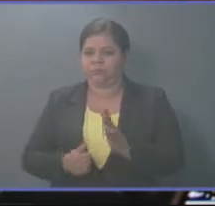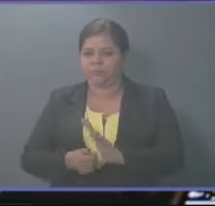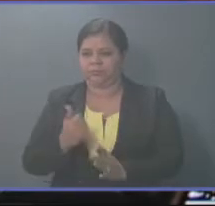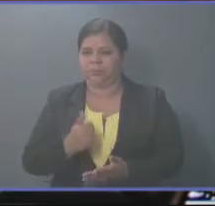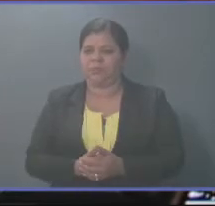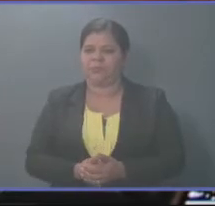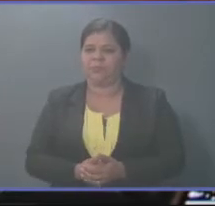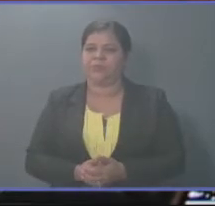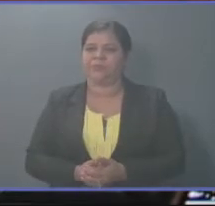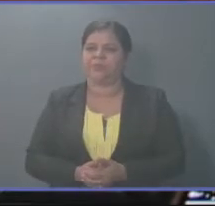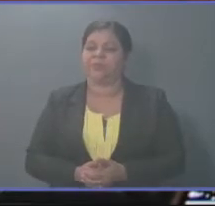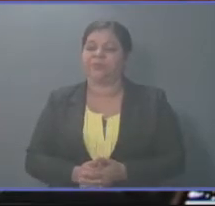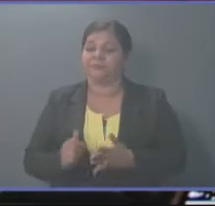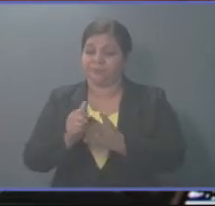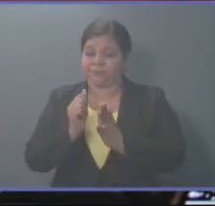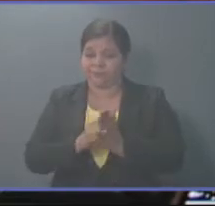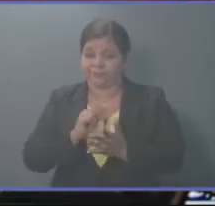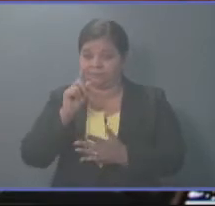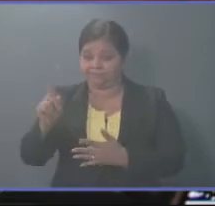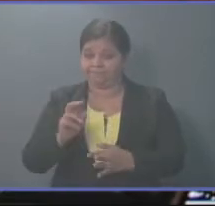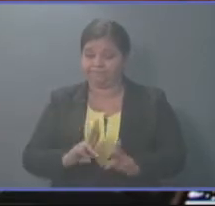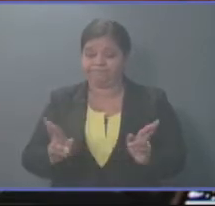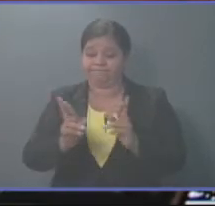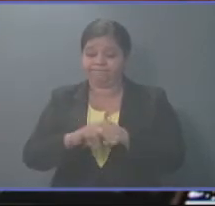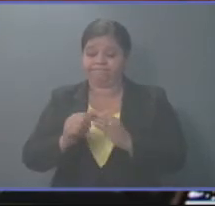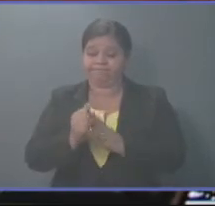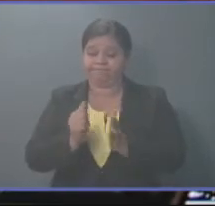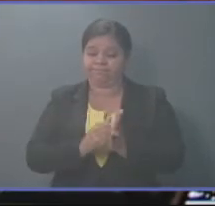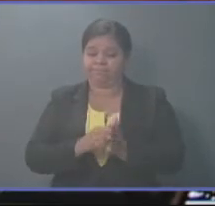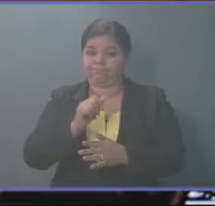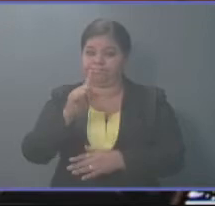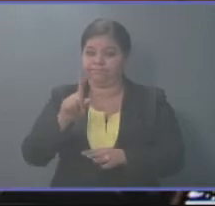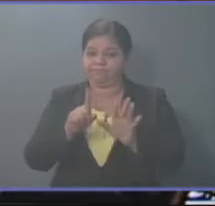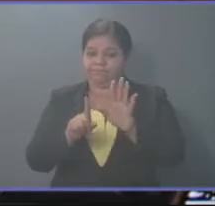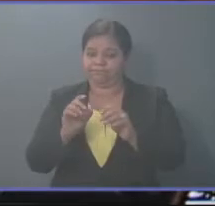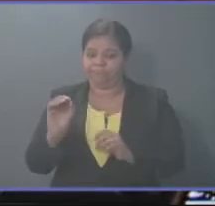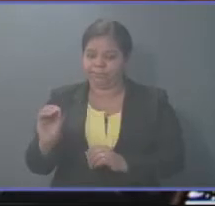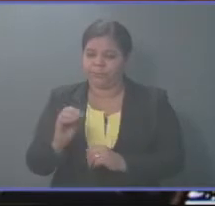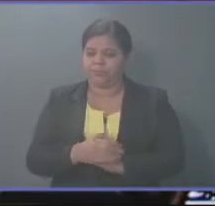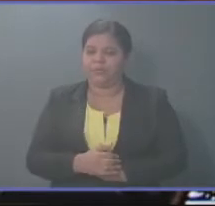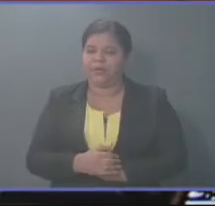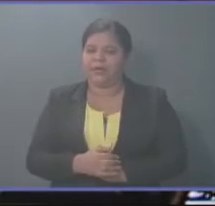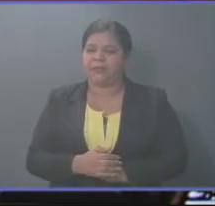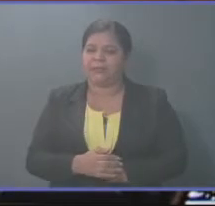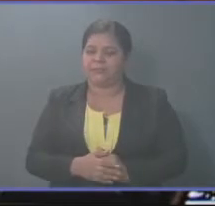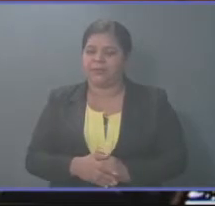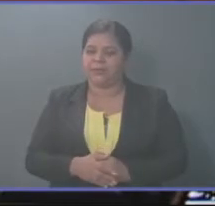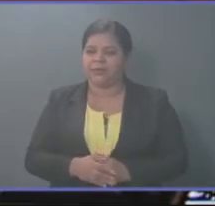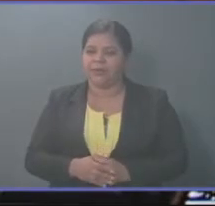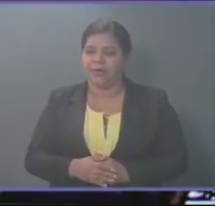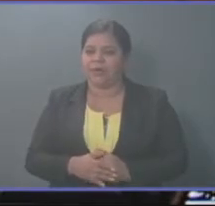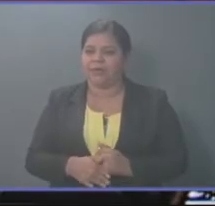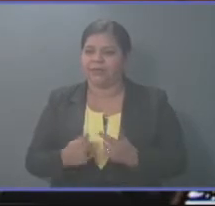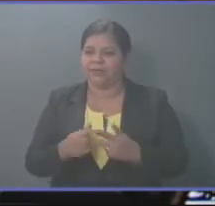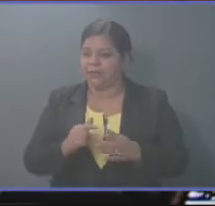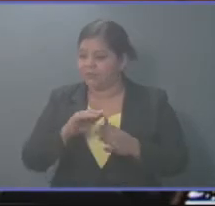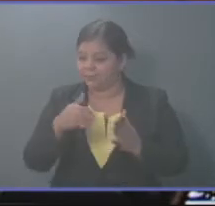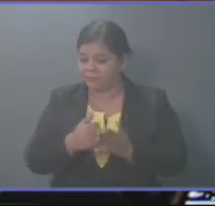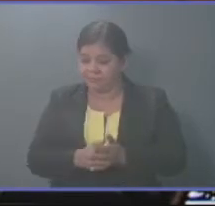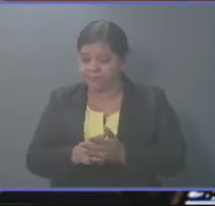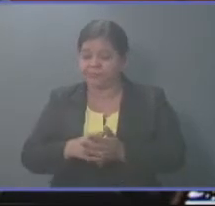1. Refórmase el artículo 160 de la siguiente manera. Otras